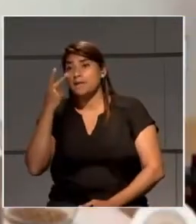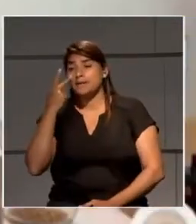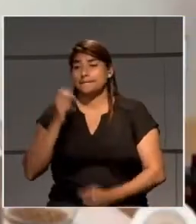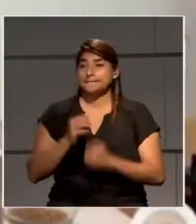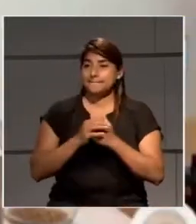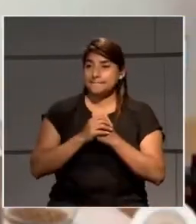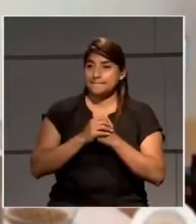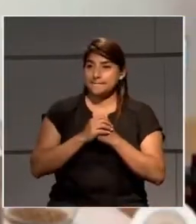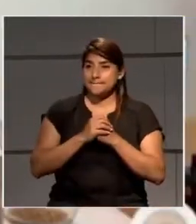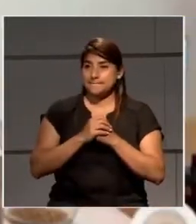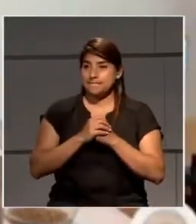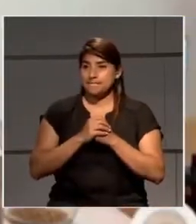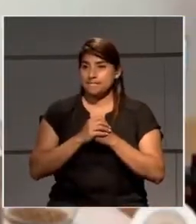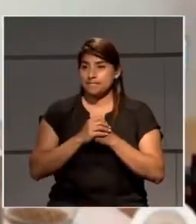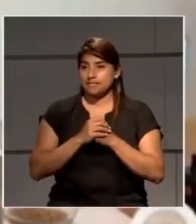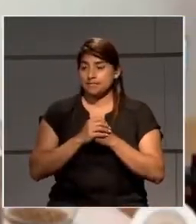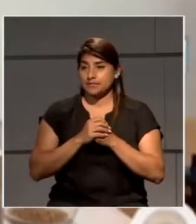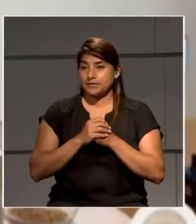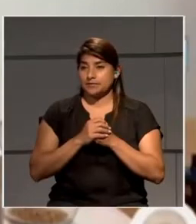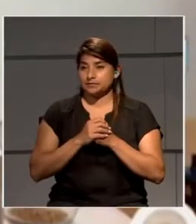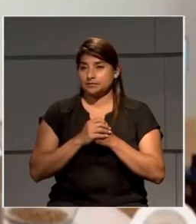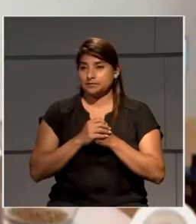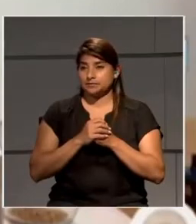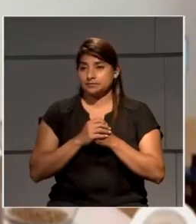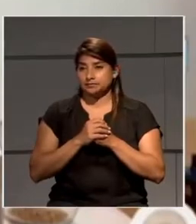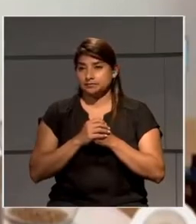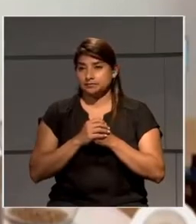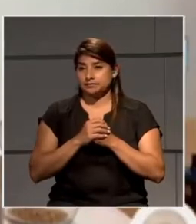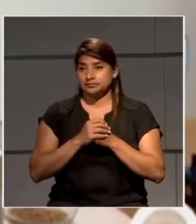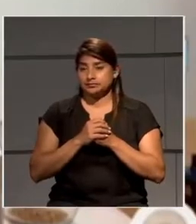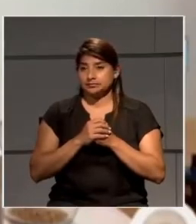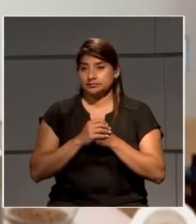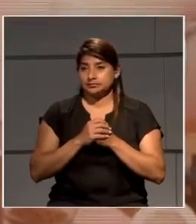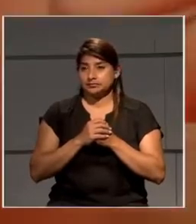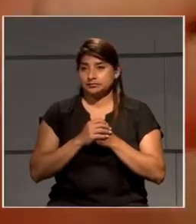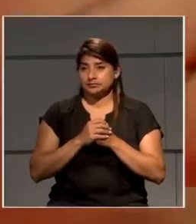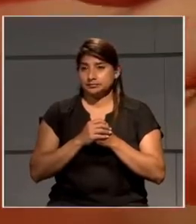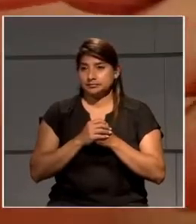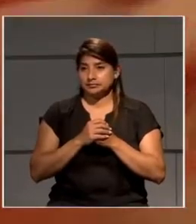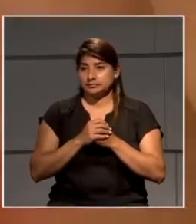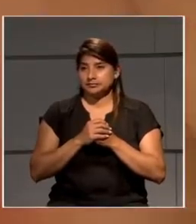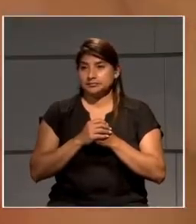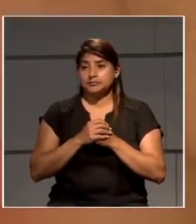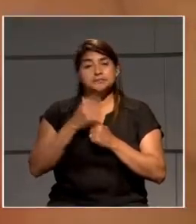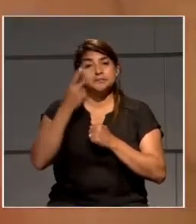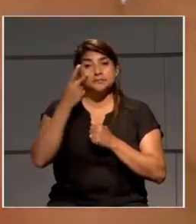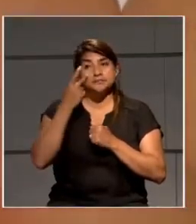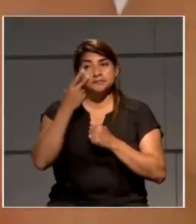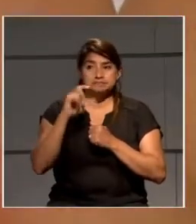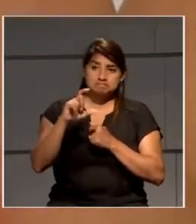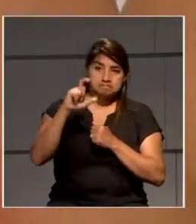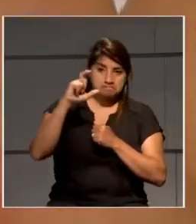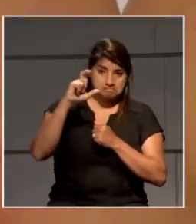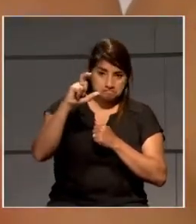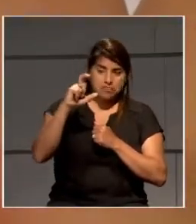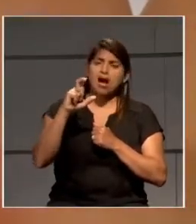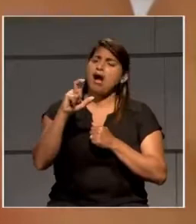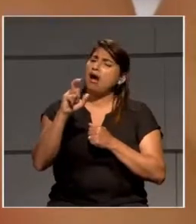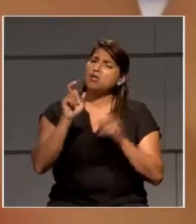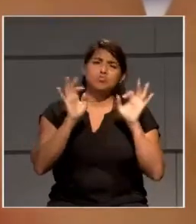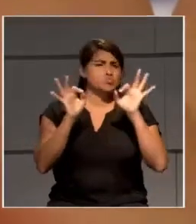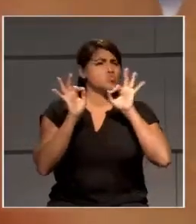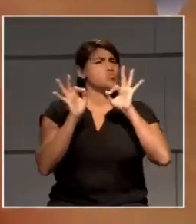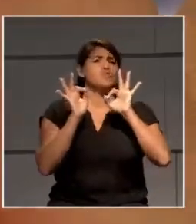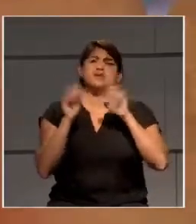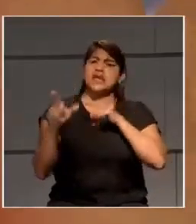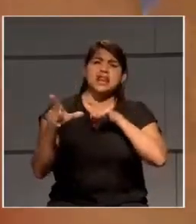Perdón, es que no veía. Levanté muy fuerte la... ¿Como esta cantidad, Pluk? Ah, sí, está buenísimo,